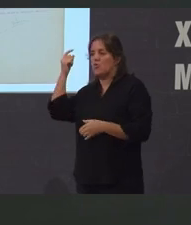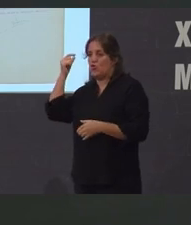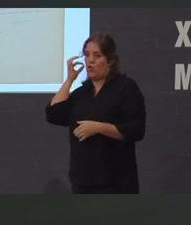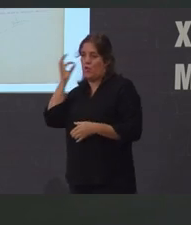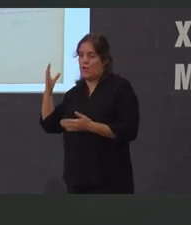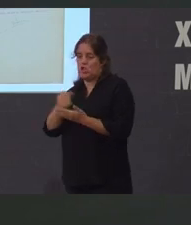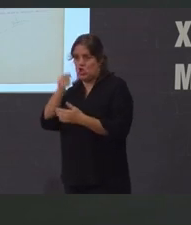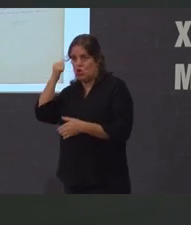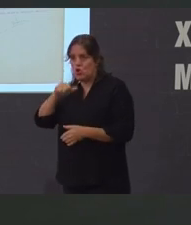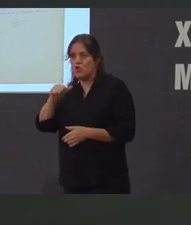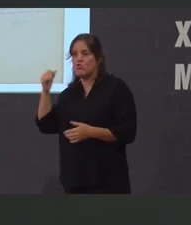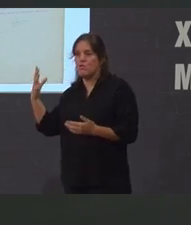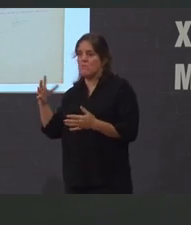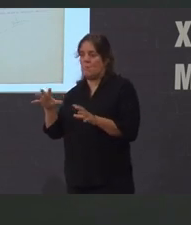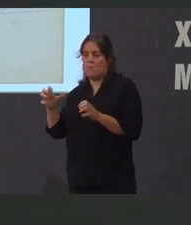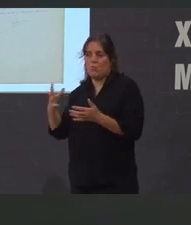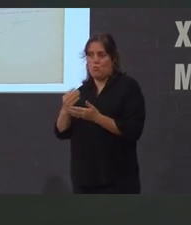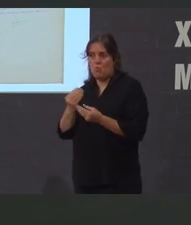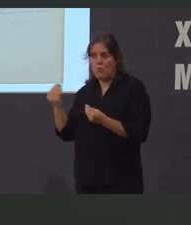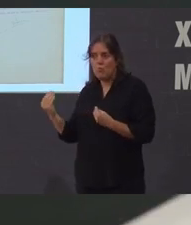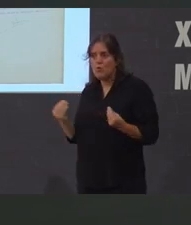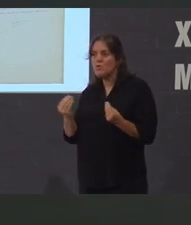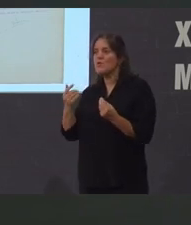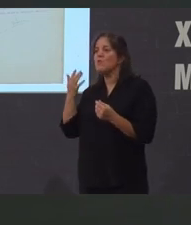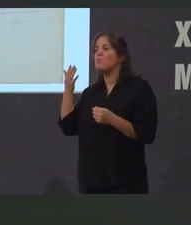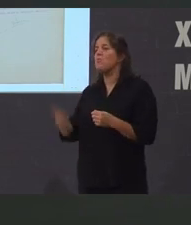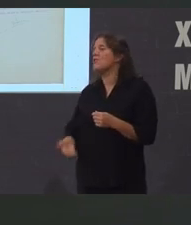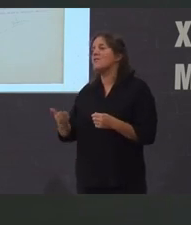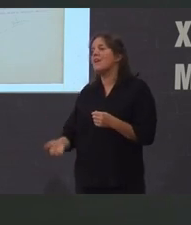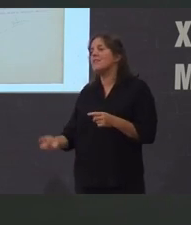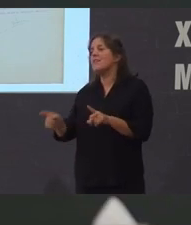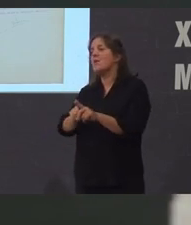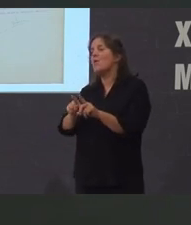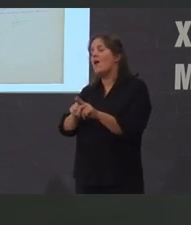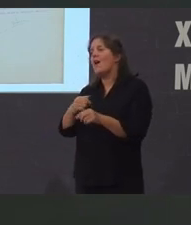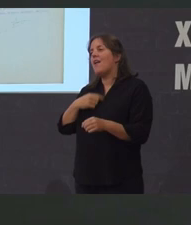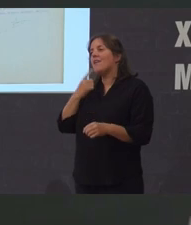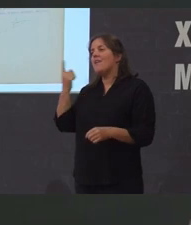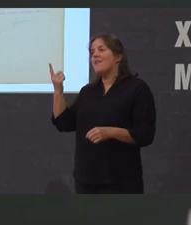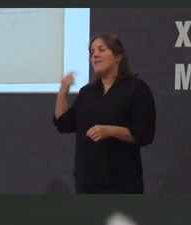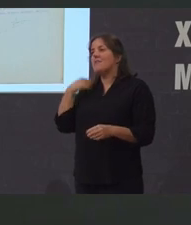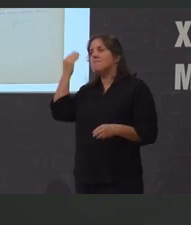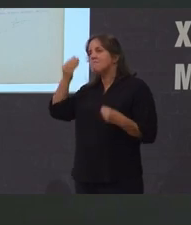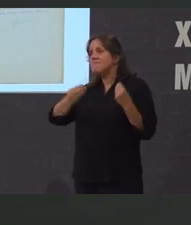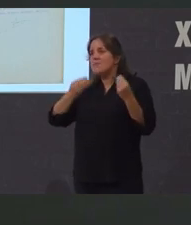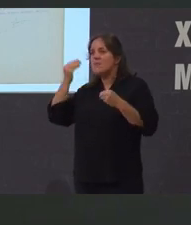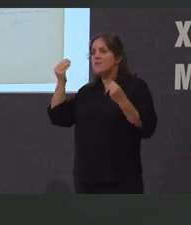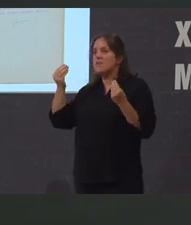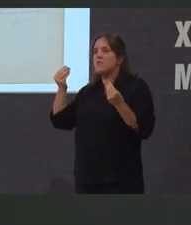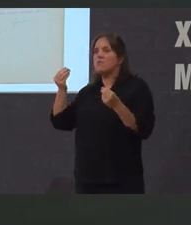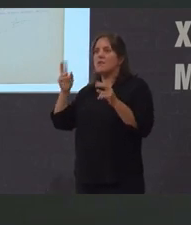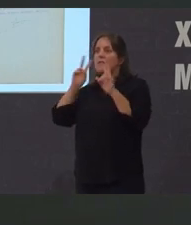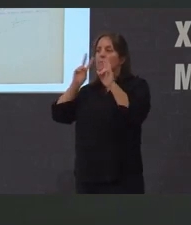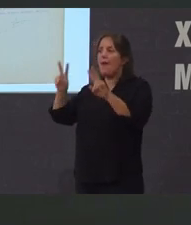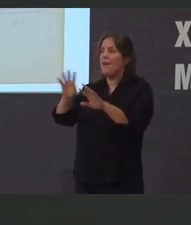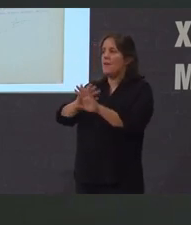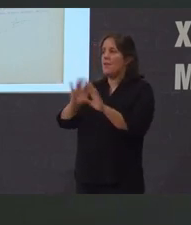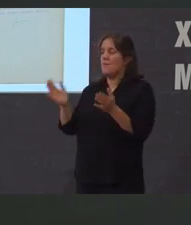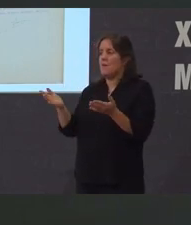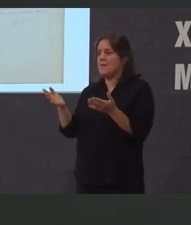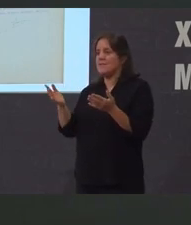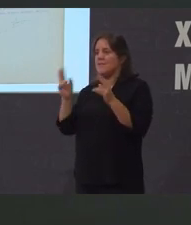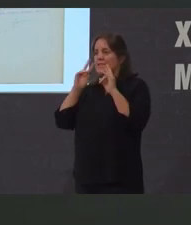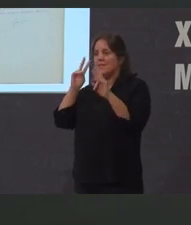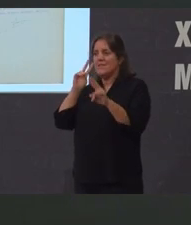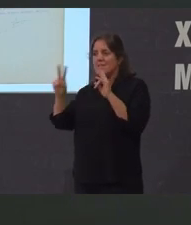todos e ao final é importante non quedarnos únicamente con esa represión visible